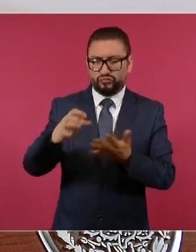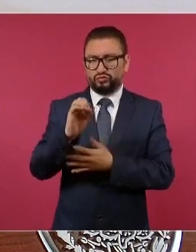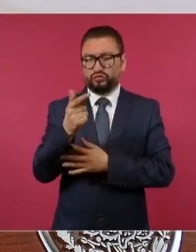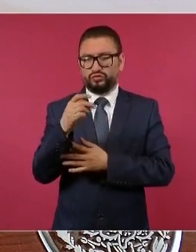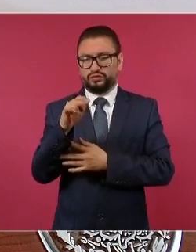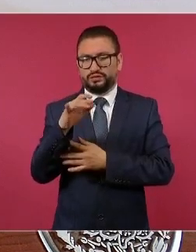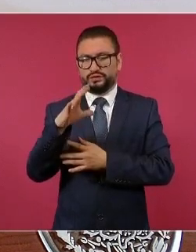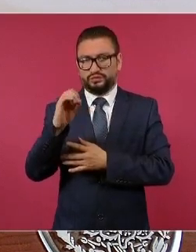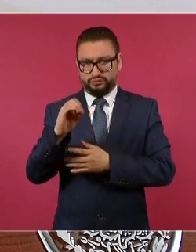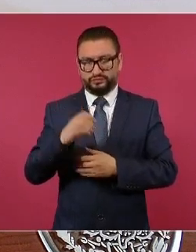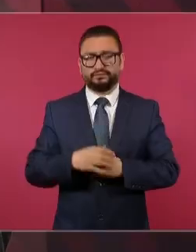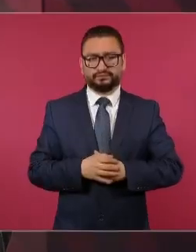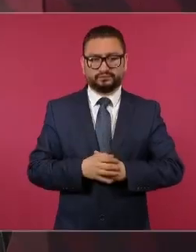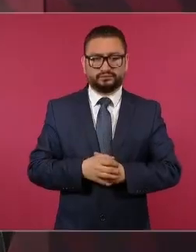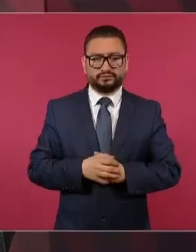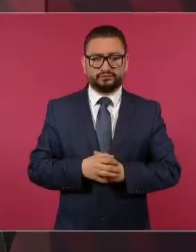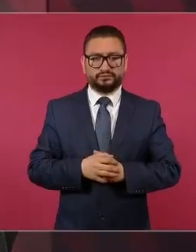y